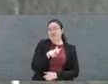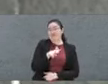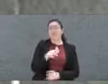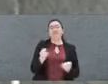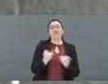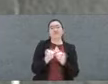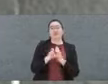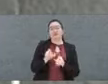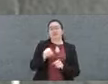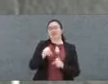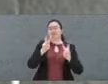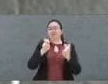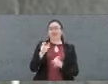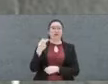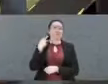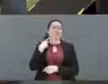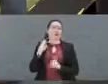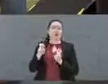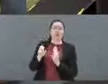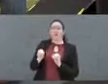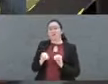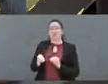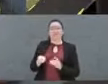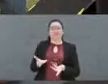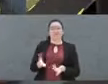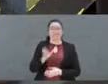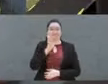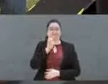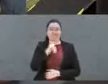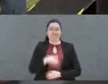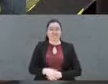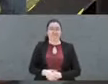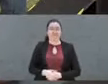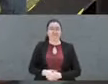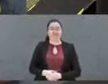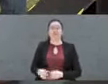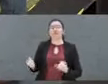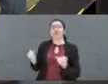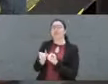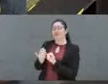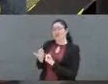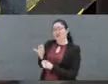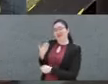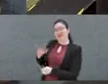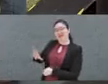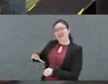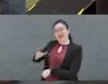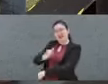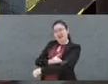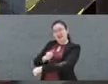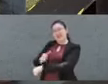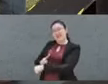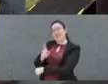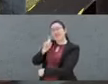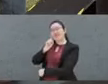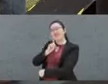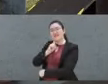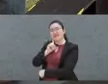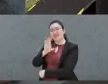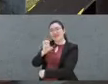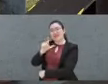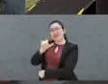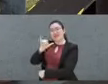sentido politizar este tema. Doctora, hace unos momentos, añadiendo un poquito a la pregunta de mi compañera Cecilia, sobre esta unión